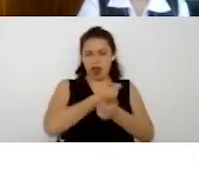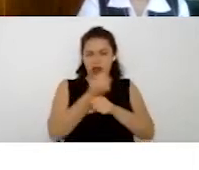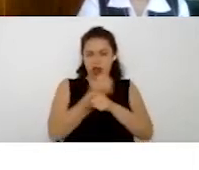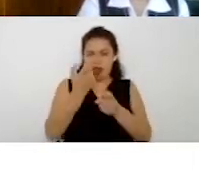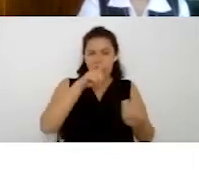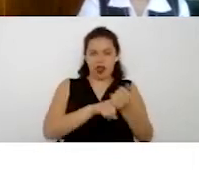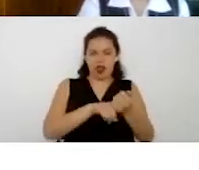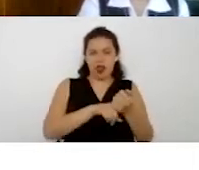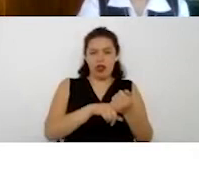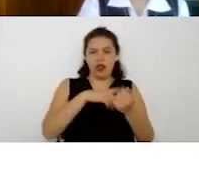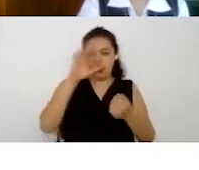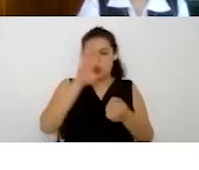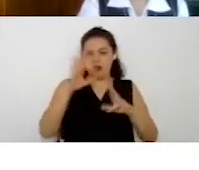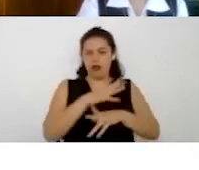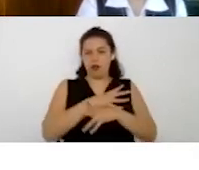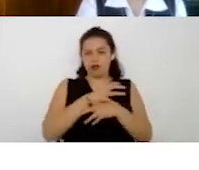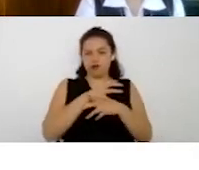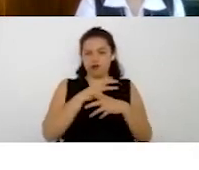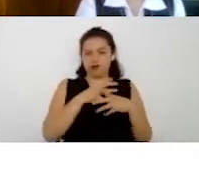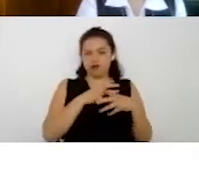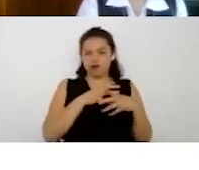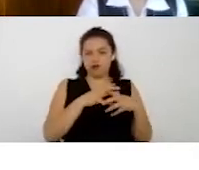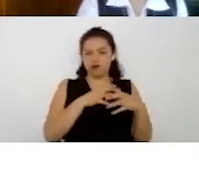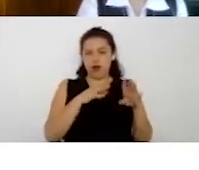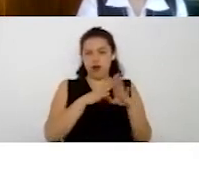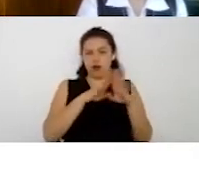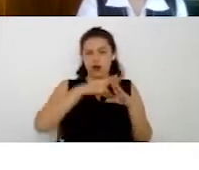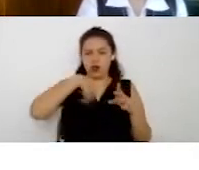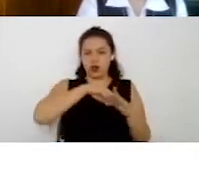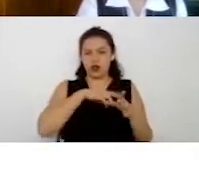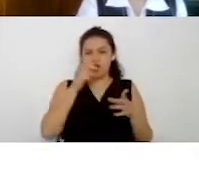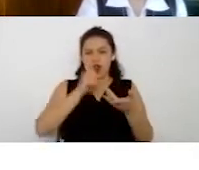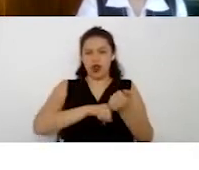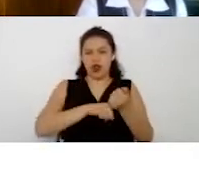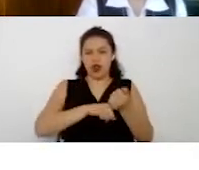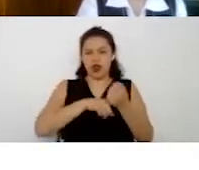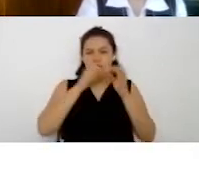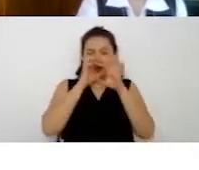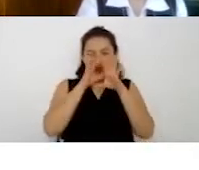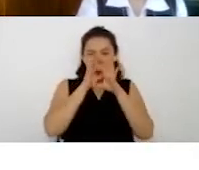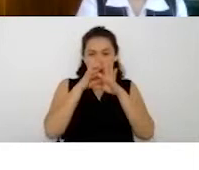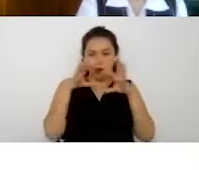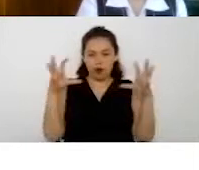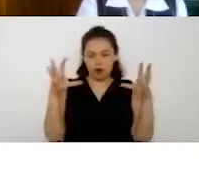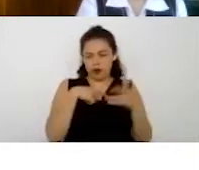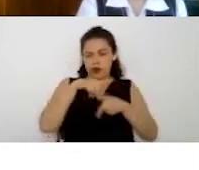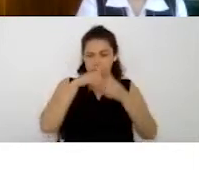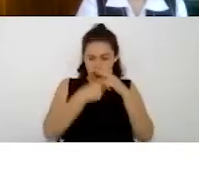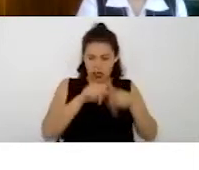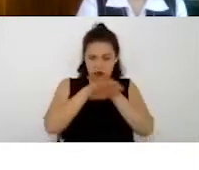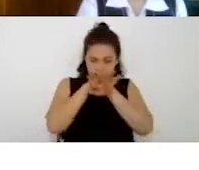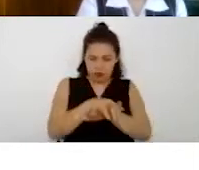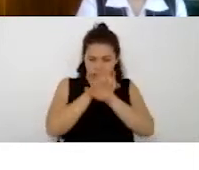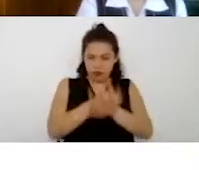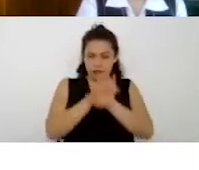presentar alguna inflamación, como si tuviésemos una especie de globo. Si yo comienzo con las compresiones de RCP,